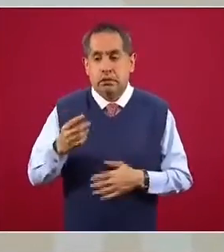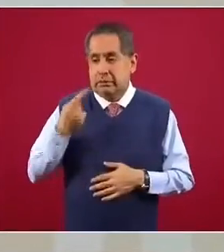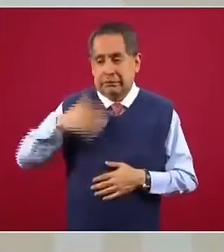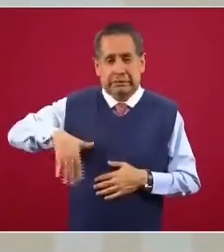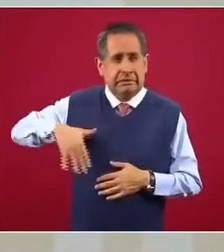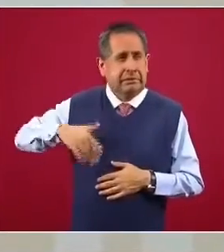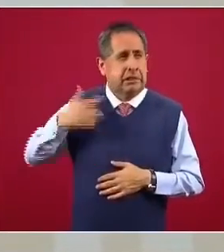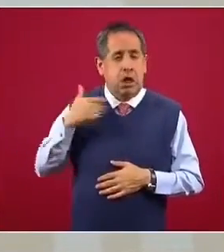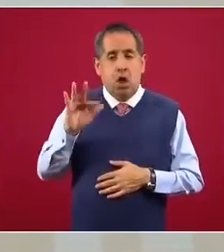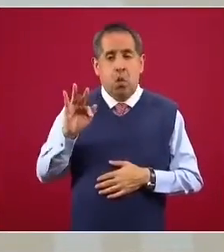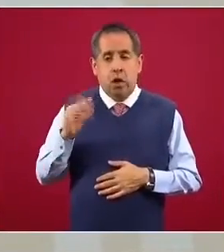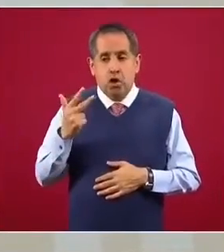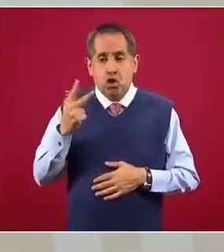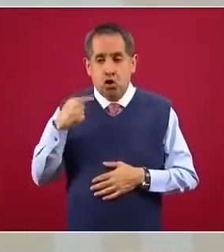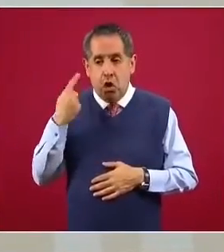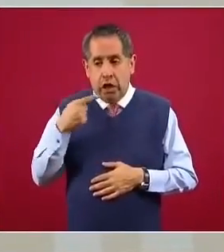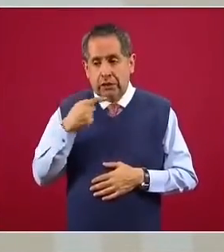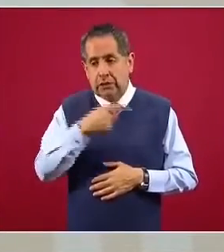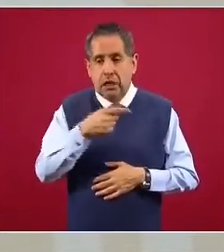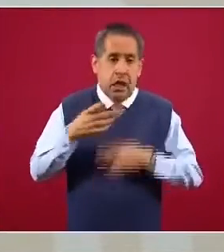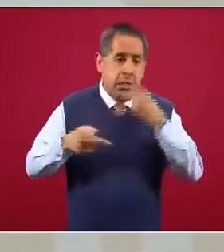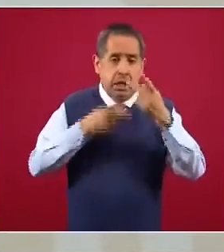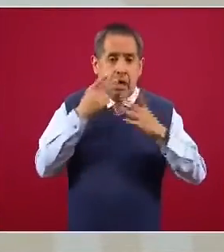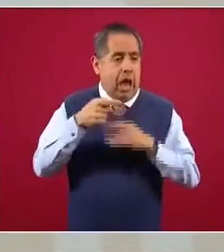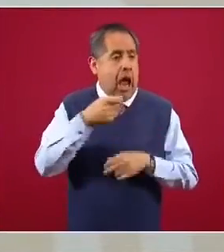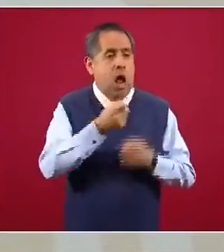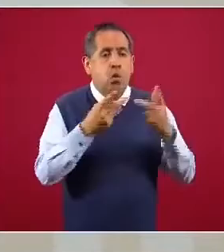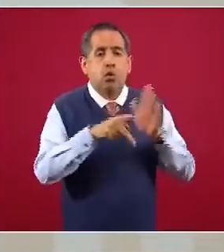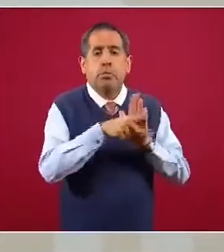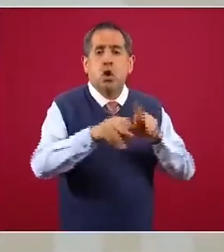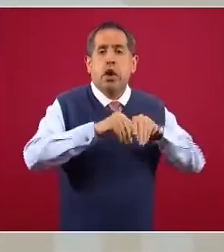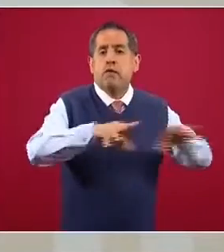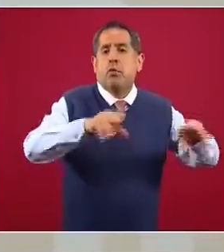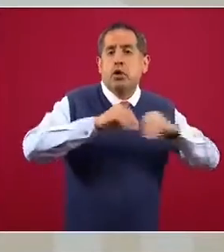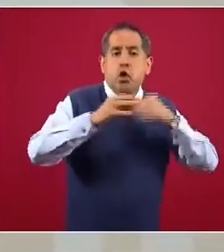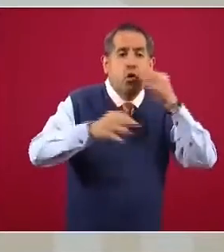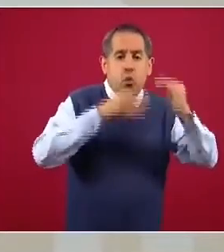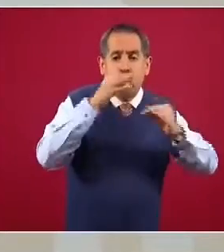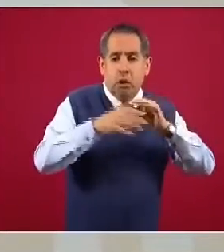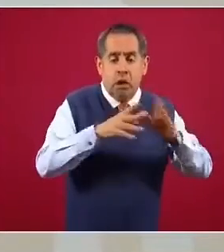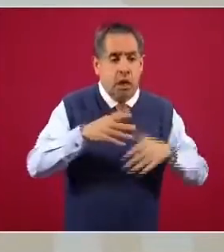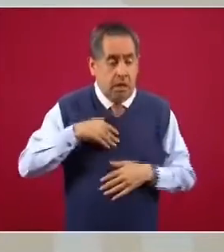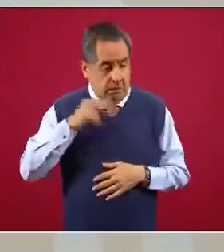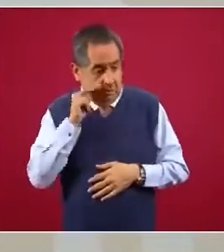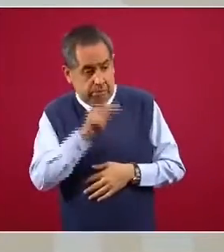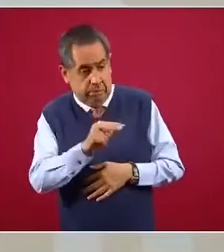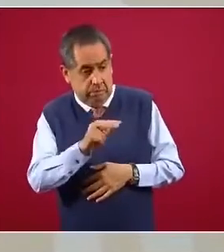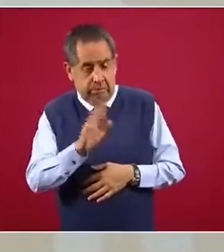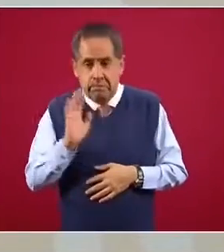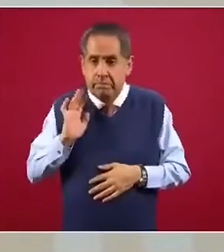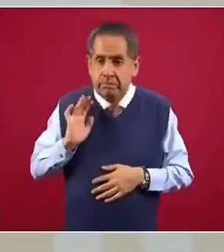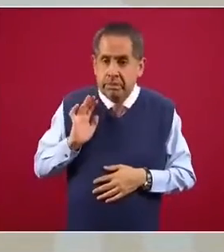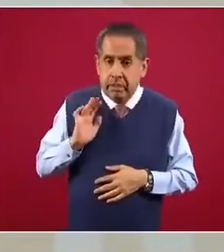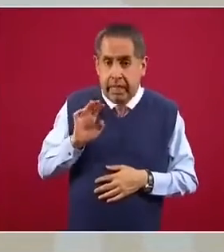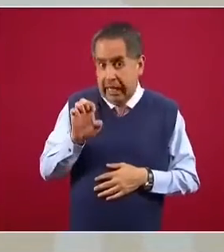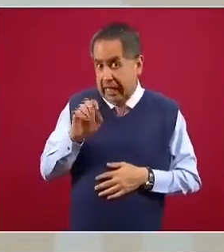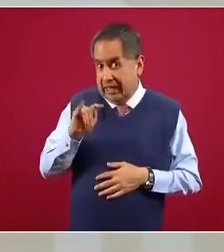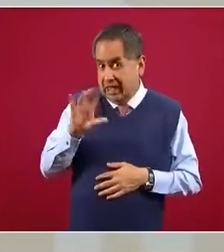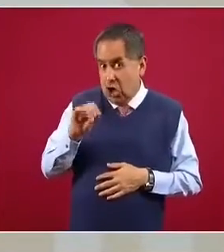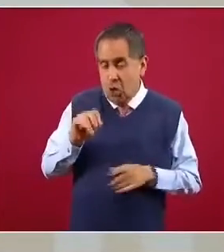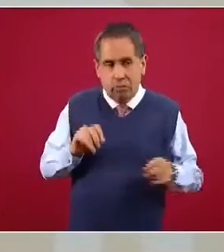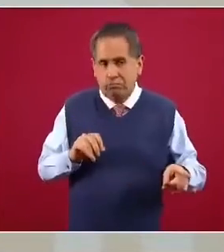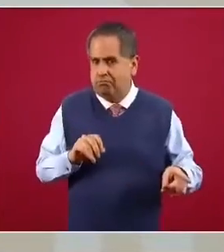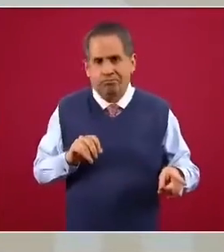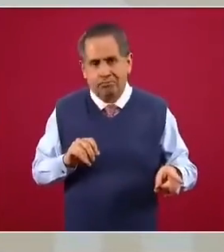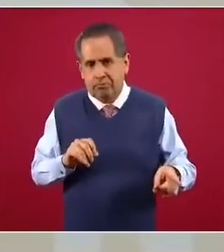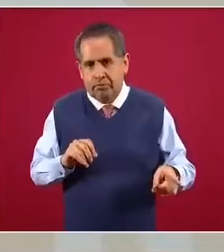últimas 48 horas ha sido abordado por algunos medios de información. Desde mi punto de vista, si hubiera un principio ético,